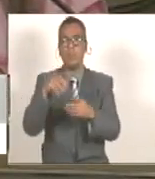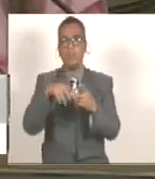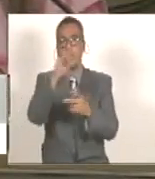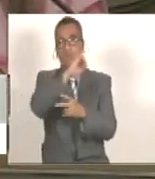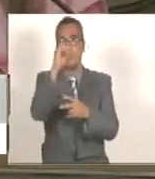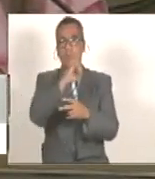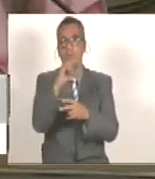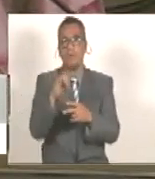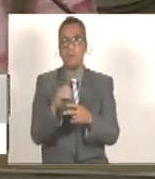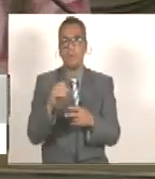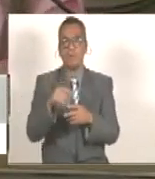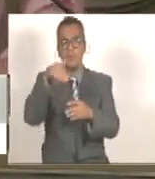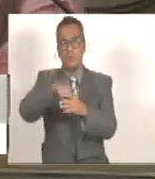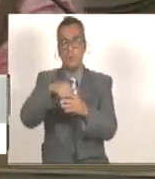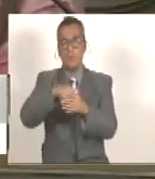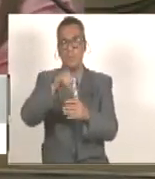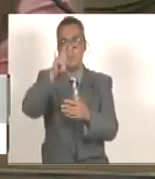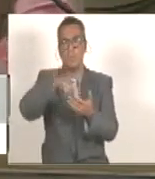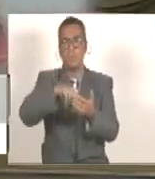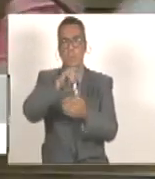Zulia, electo para el periodo